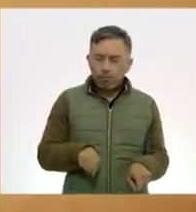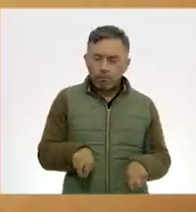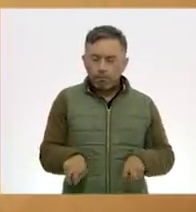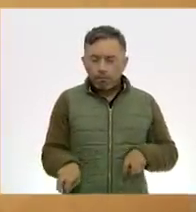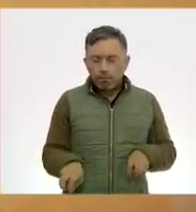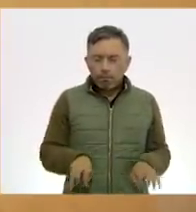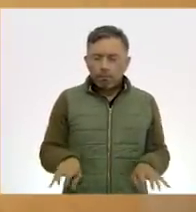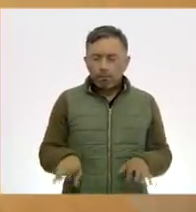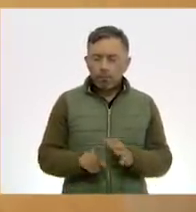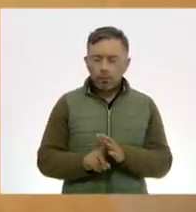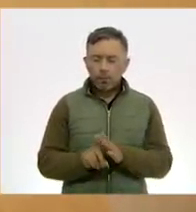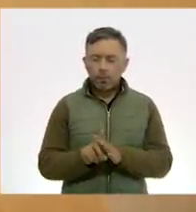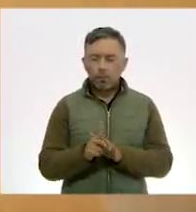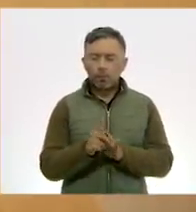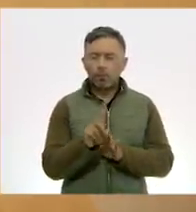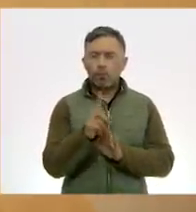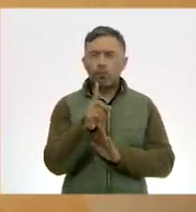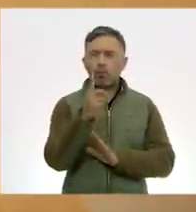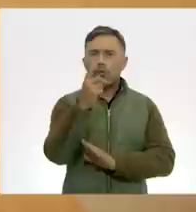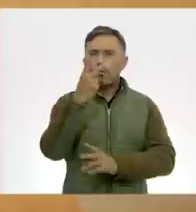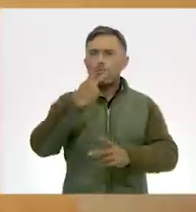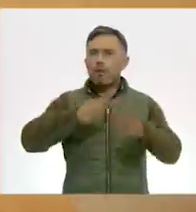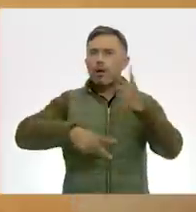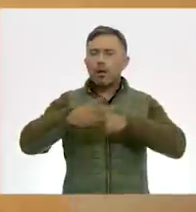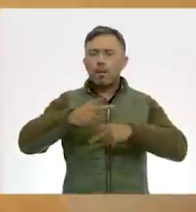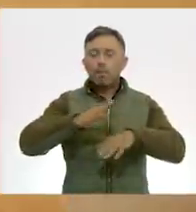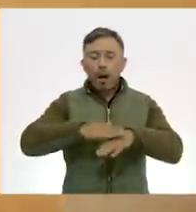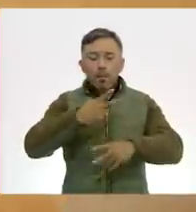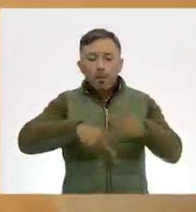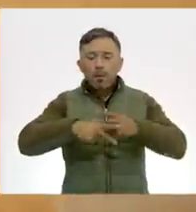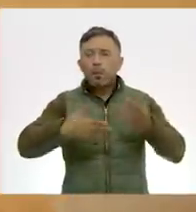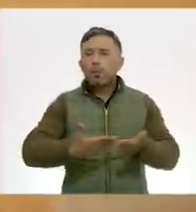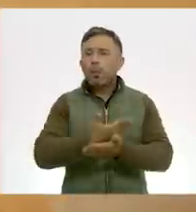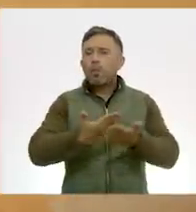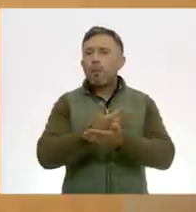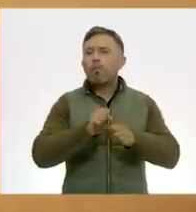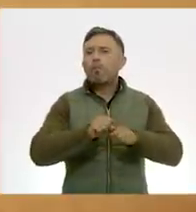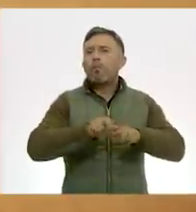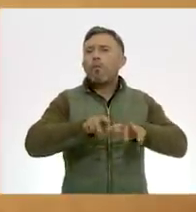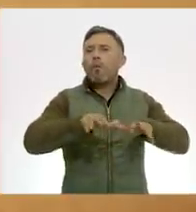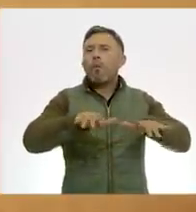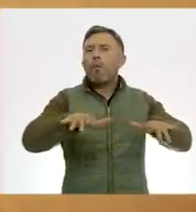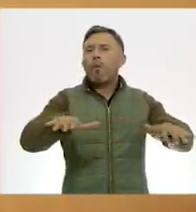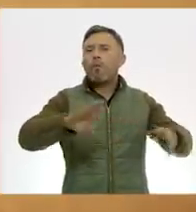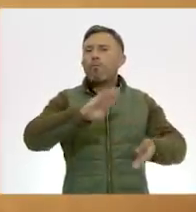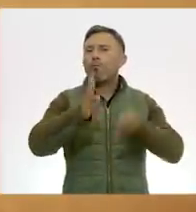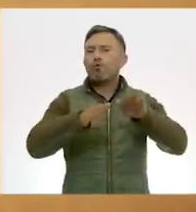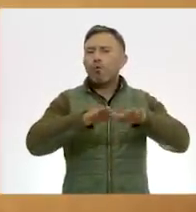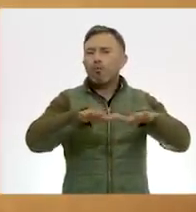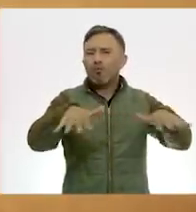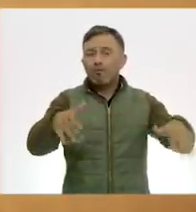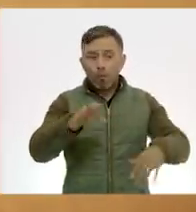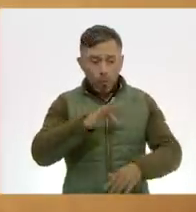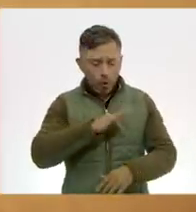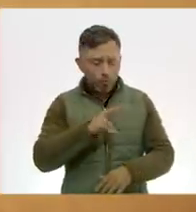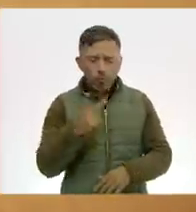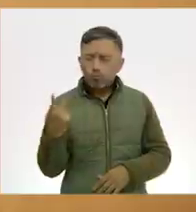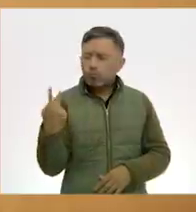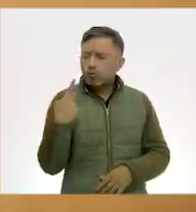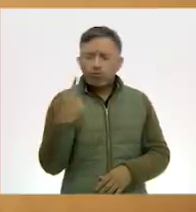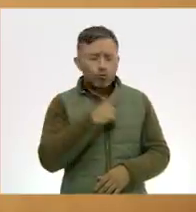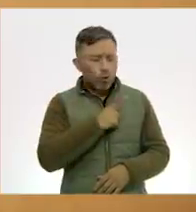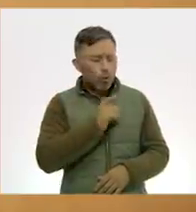yokolpal. Pal, tone, chen pelu no kulilom yuntil utial asihi.